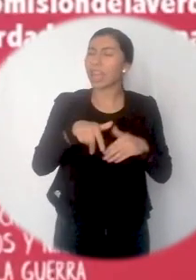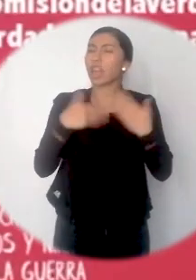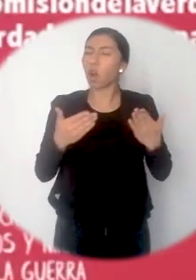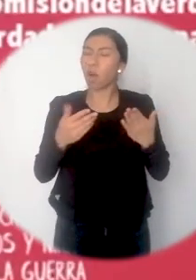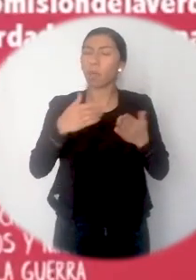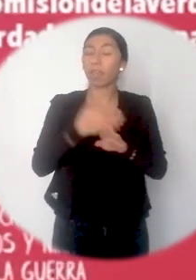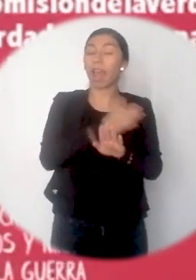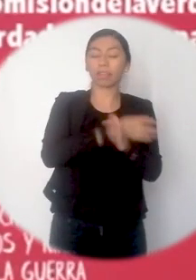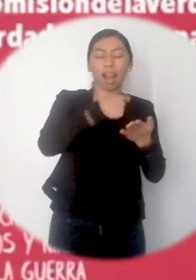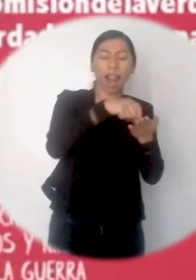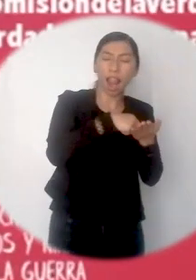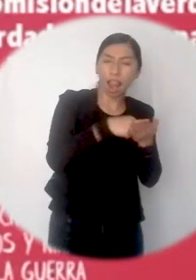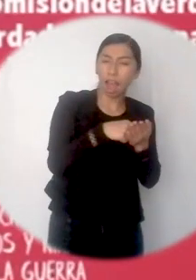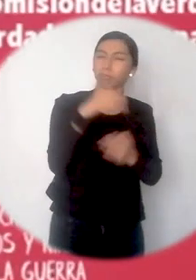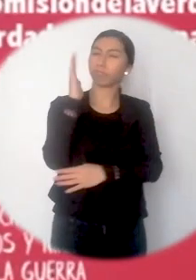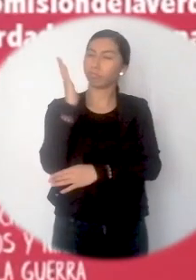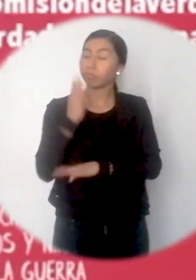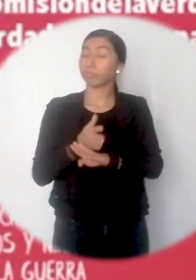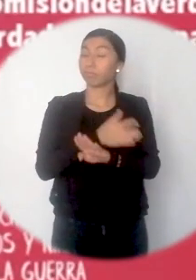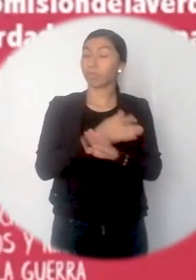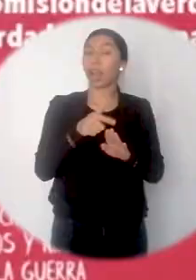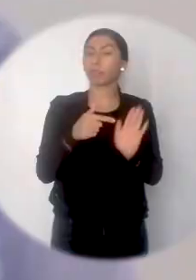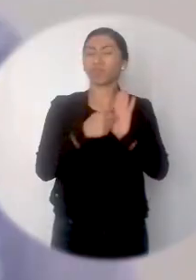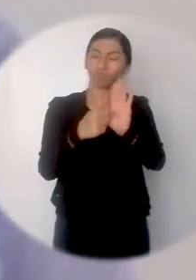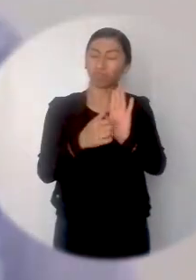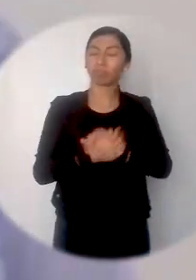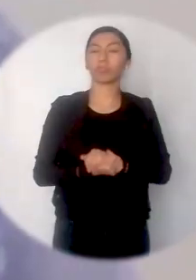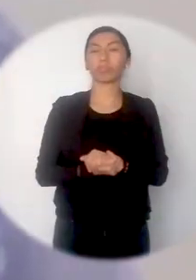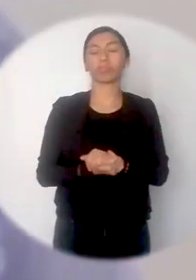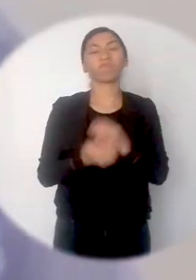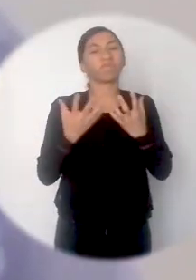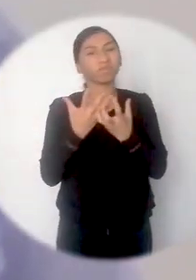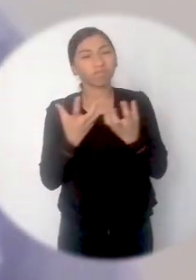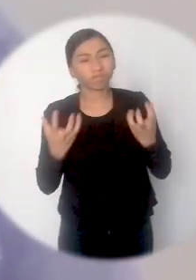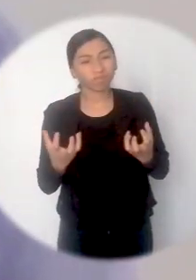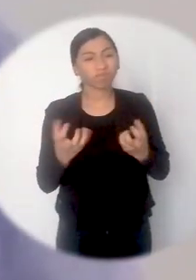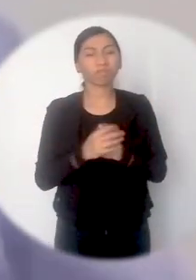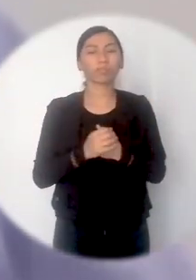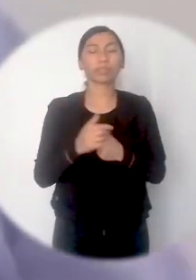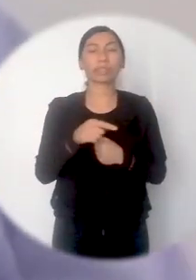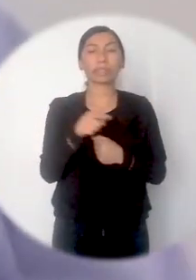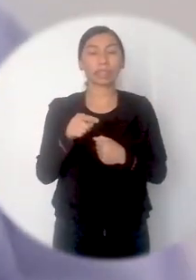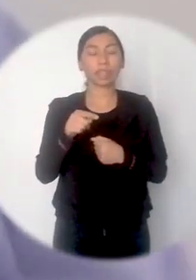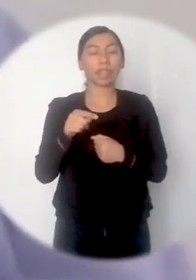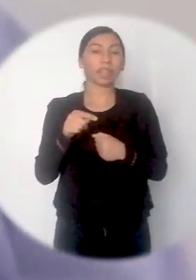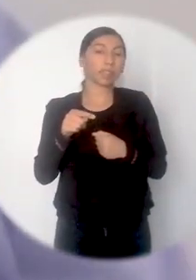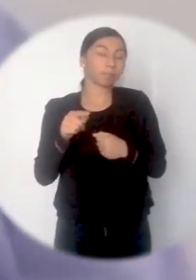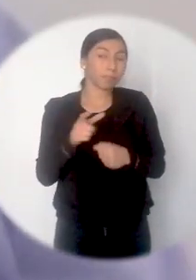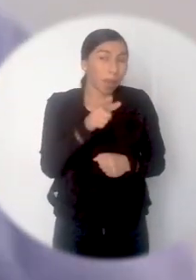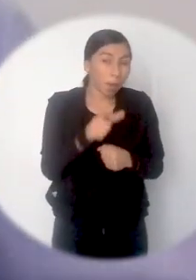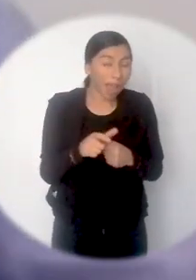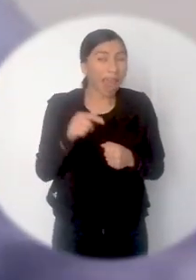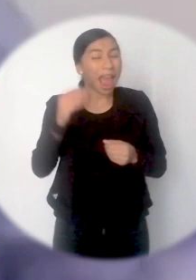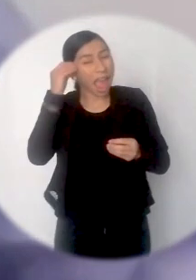través de las declaraciones que fueron tomadas en su momento por el Ministerio Público. Queremos es a esas personas que están en este